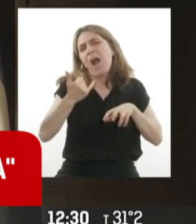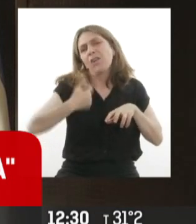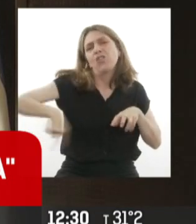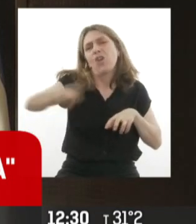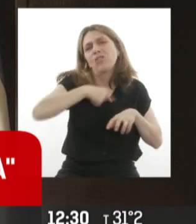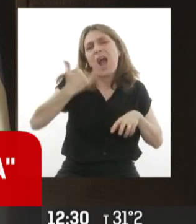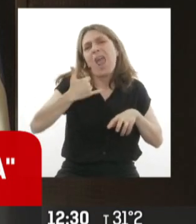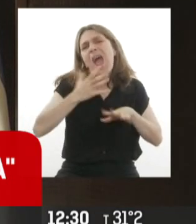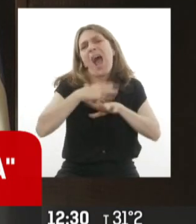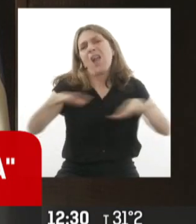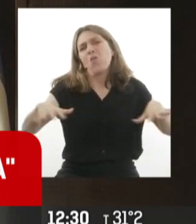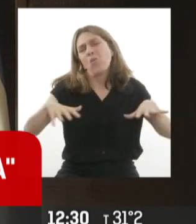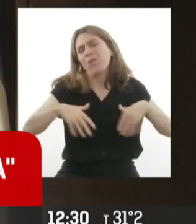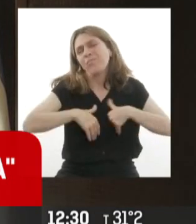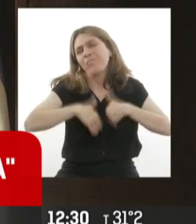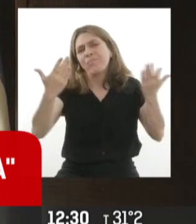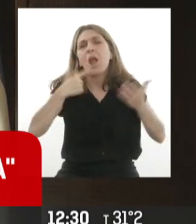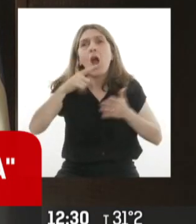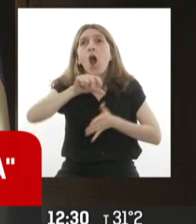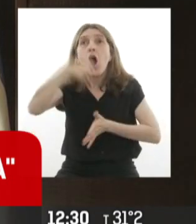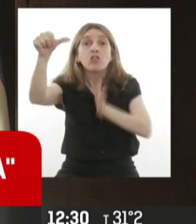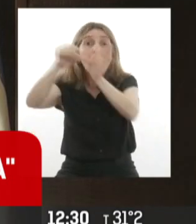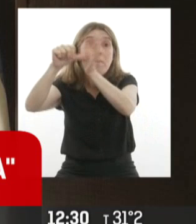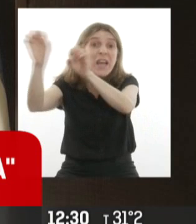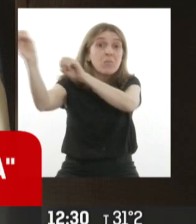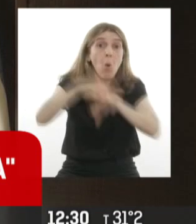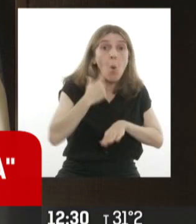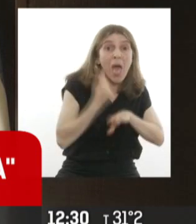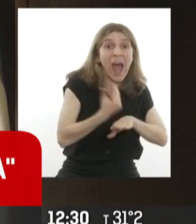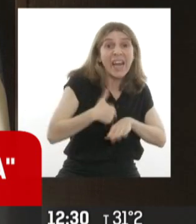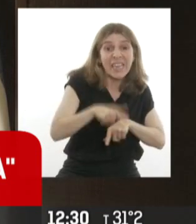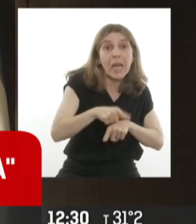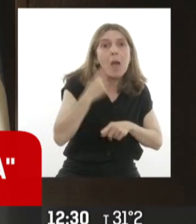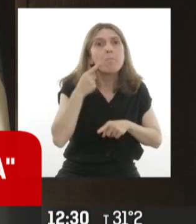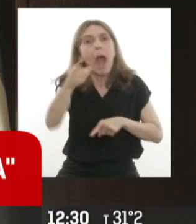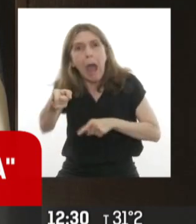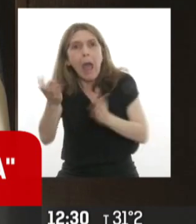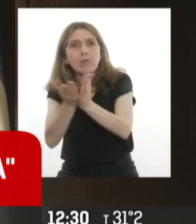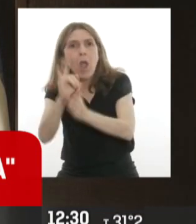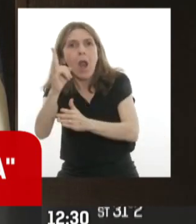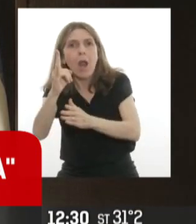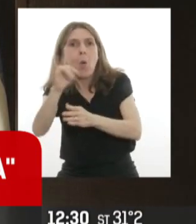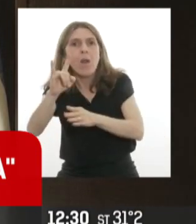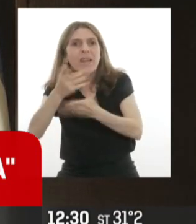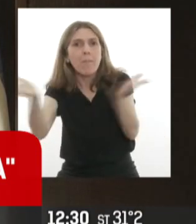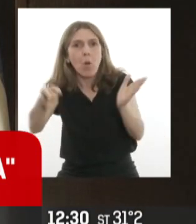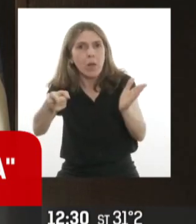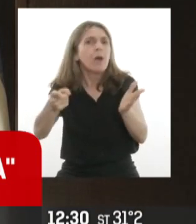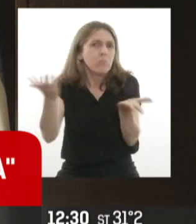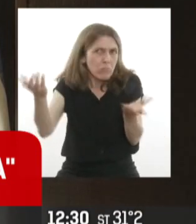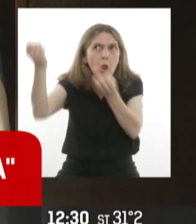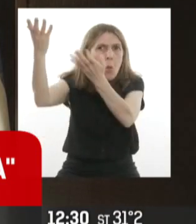de alumnos que emigran de sus países para estudiar en la educación pública argentina. Y son muy bienvenidos, son muy